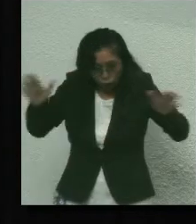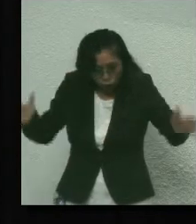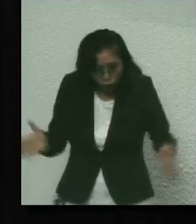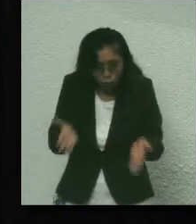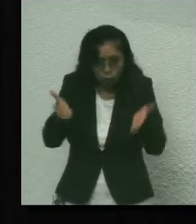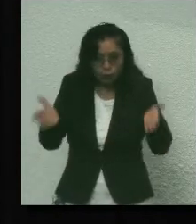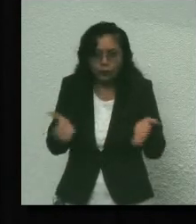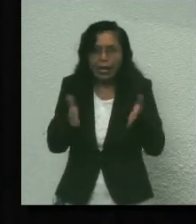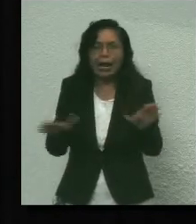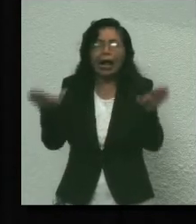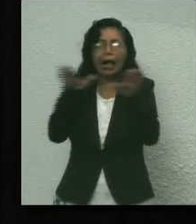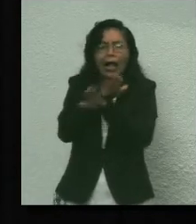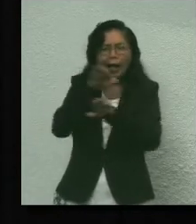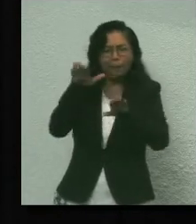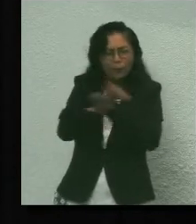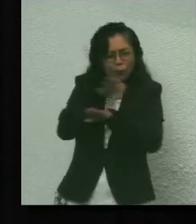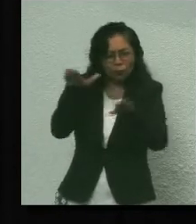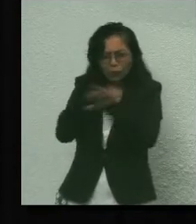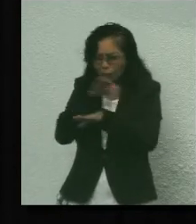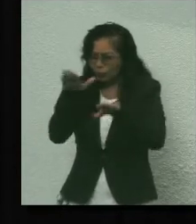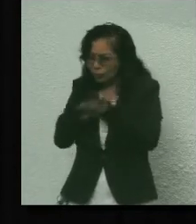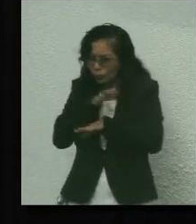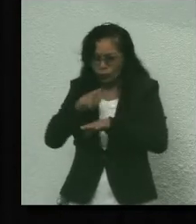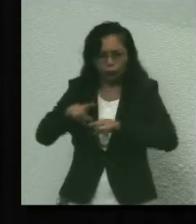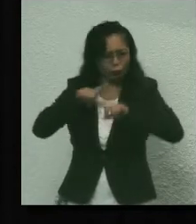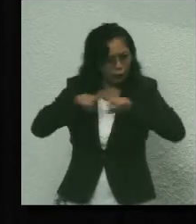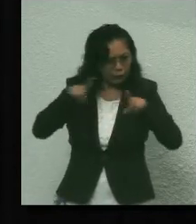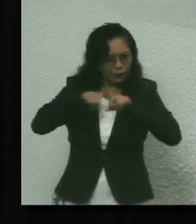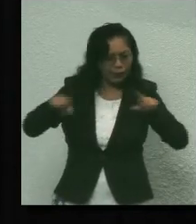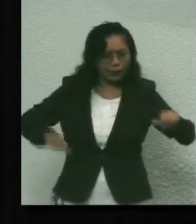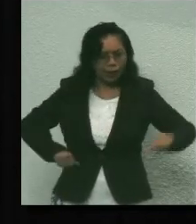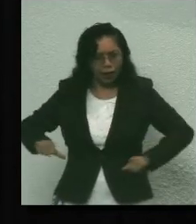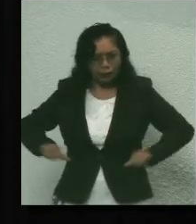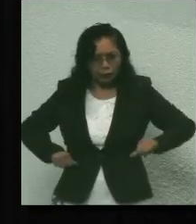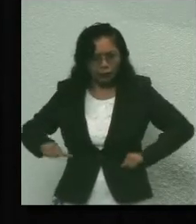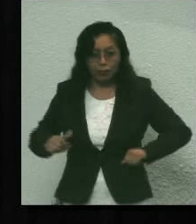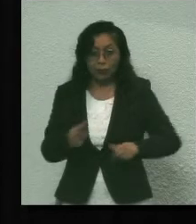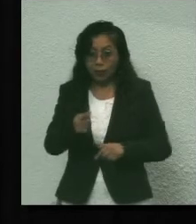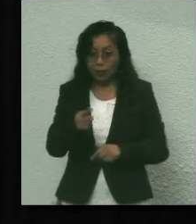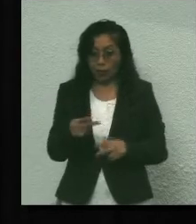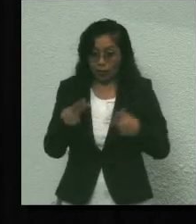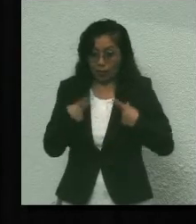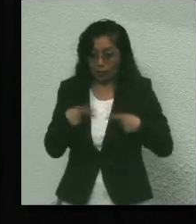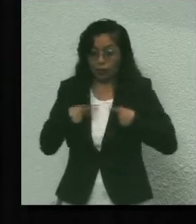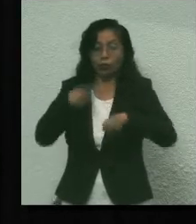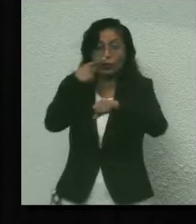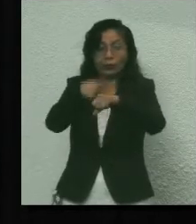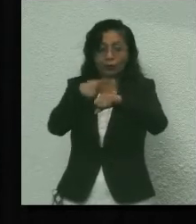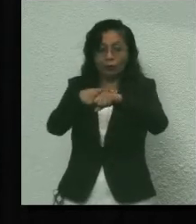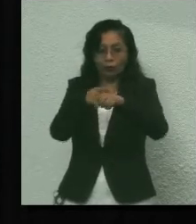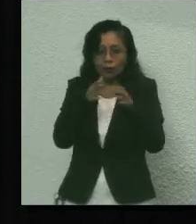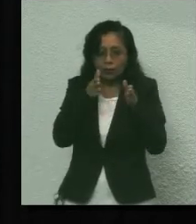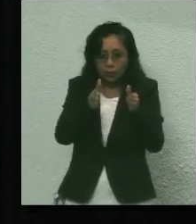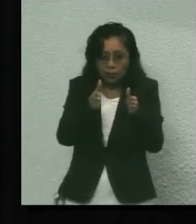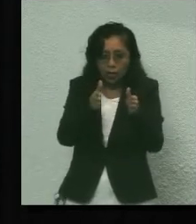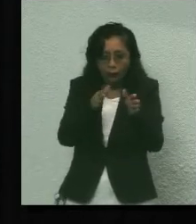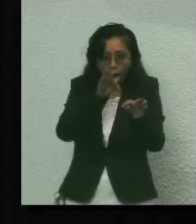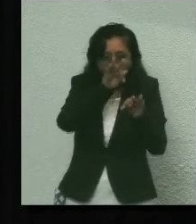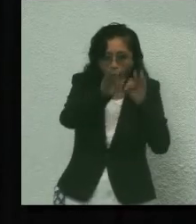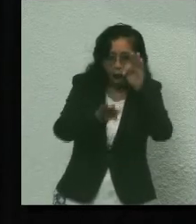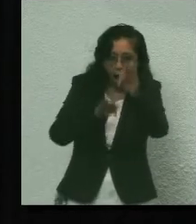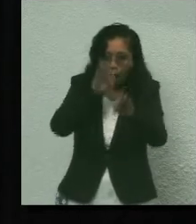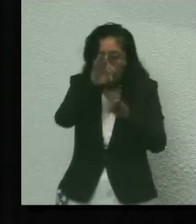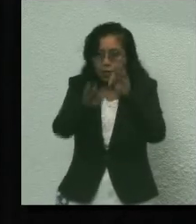cambios profundos e implementar acciones para que el paciente sea el centro de atención